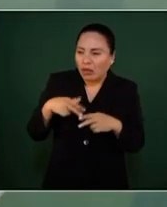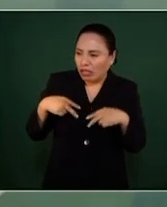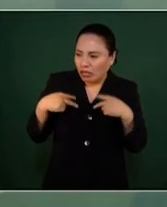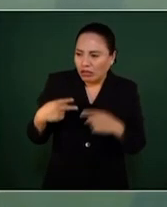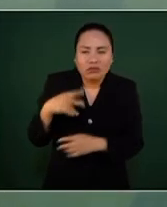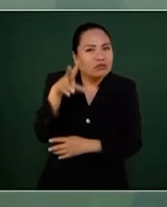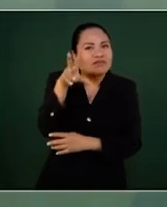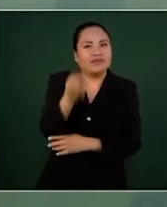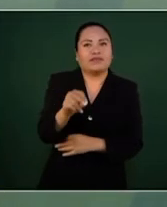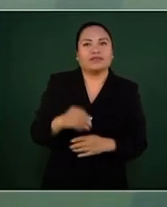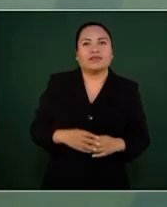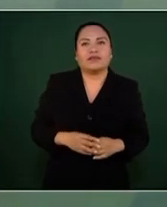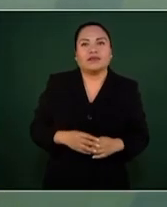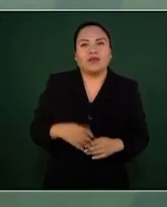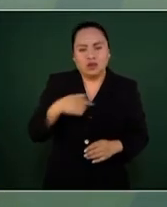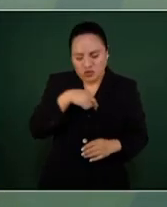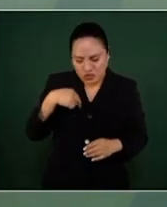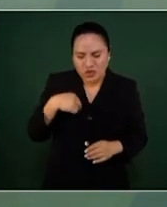Nuestra lucha